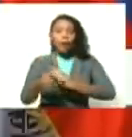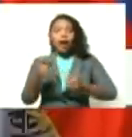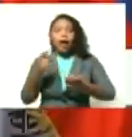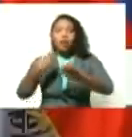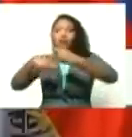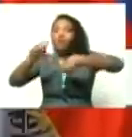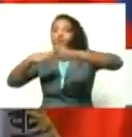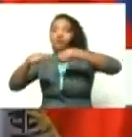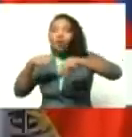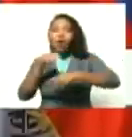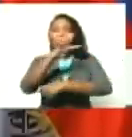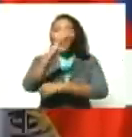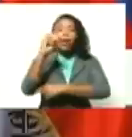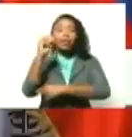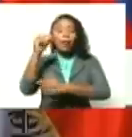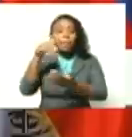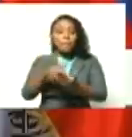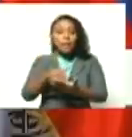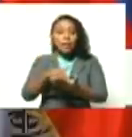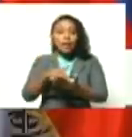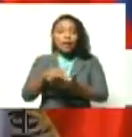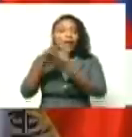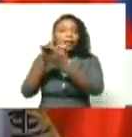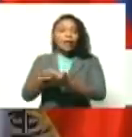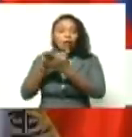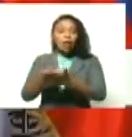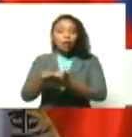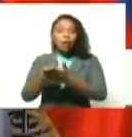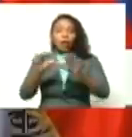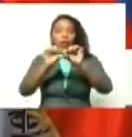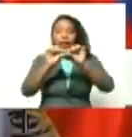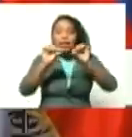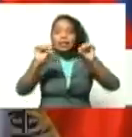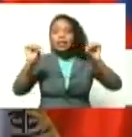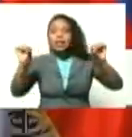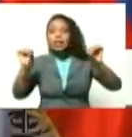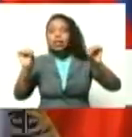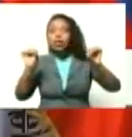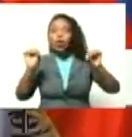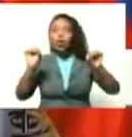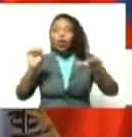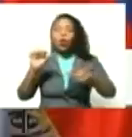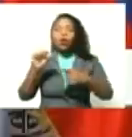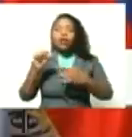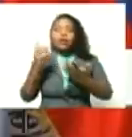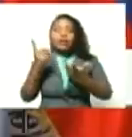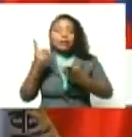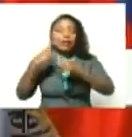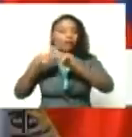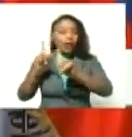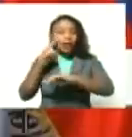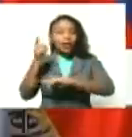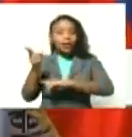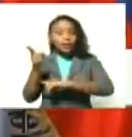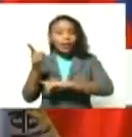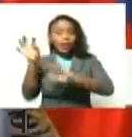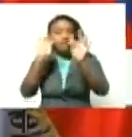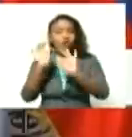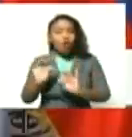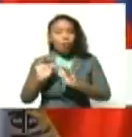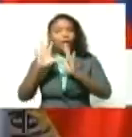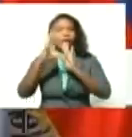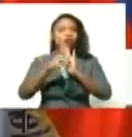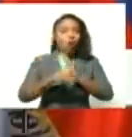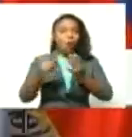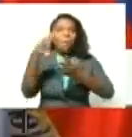ejemplo, 40.000 kilogramos de cobre. Ustedes saben que cuando hacen este tipo de acciones de robo